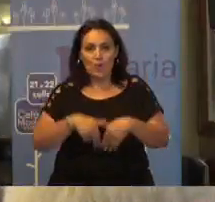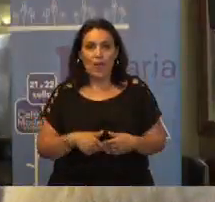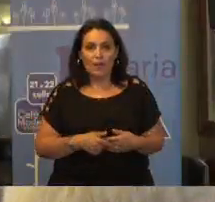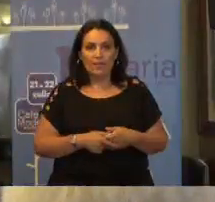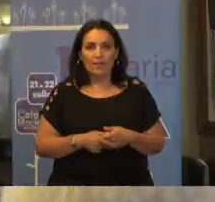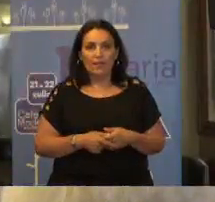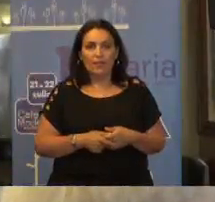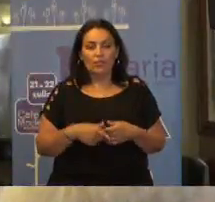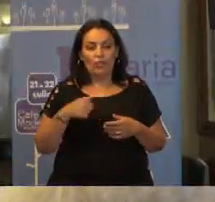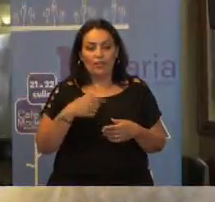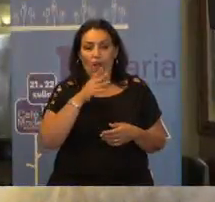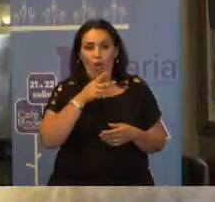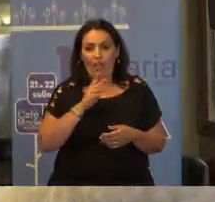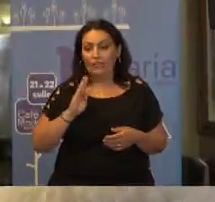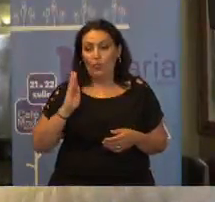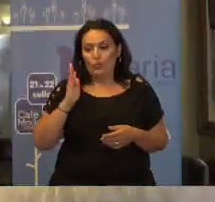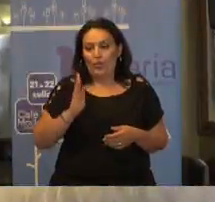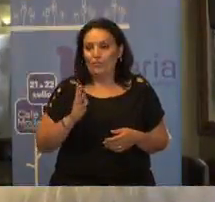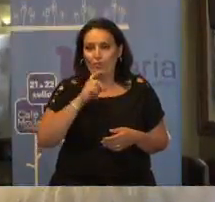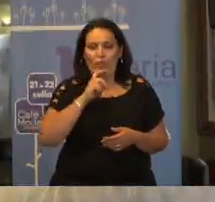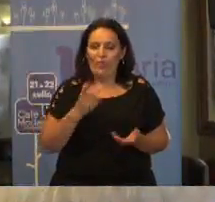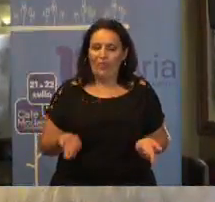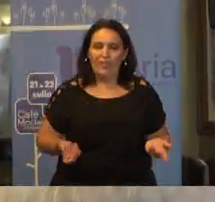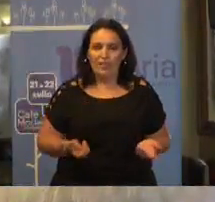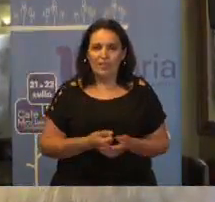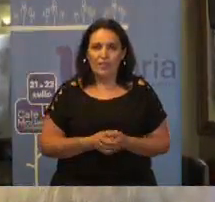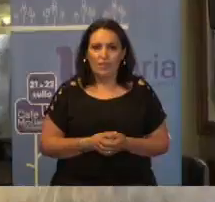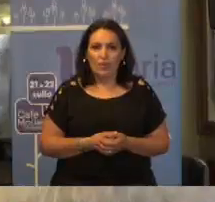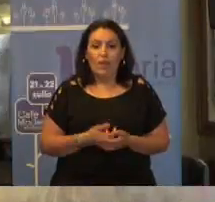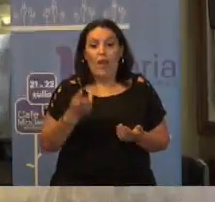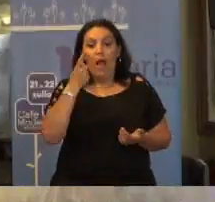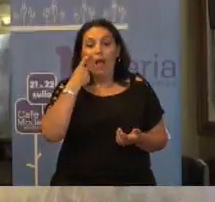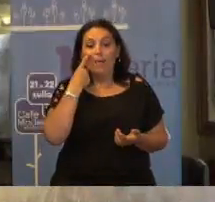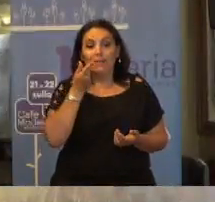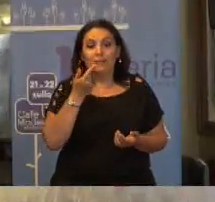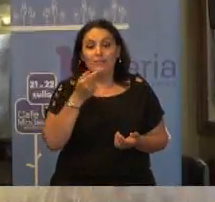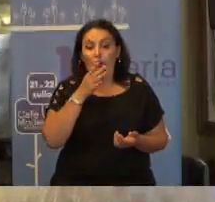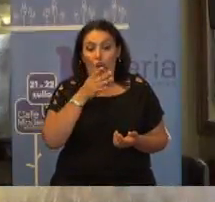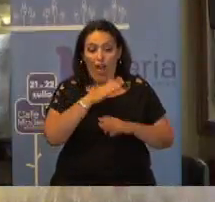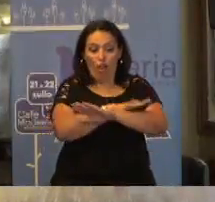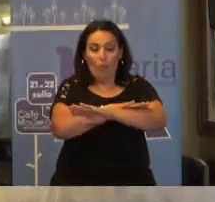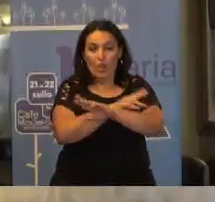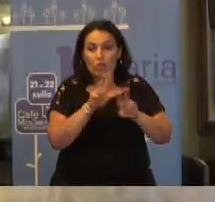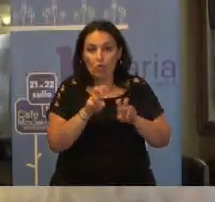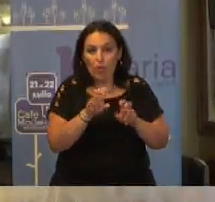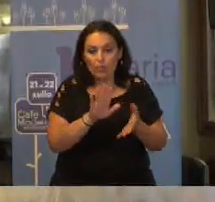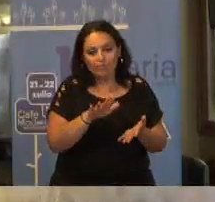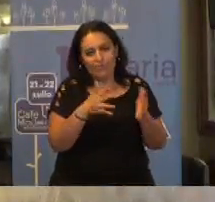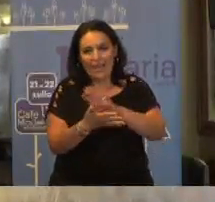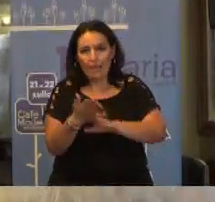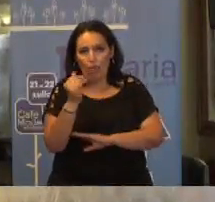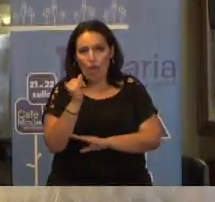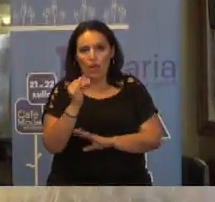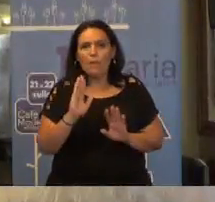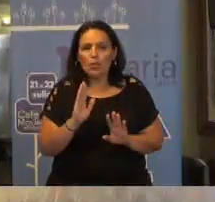Neste mandato moi dificilmente, non? Que dicir, non ser que o novo goberno o acelere, non? Pero eu creo que aí hai que